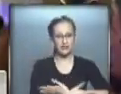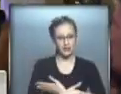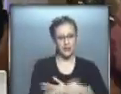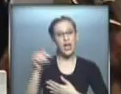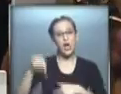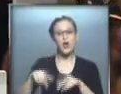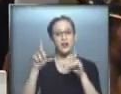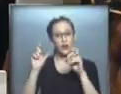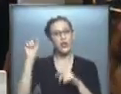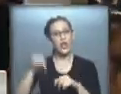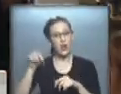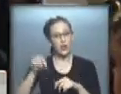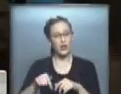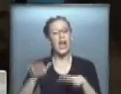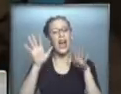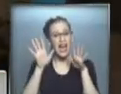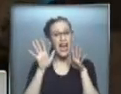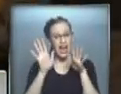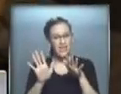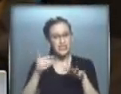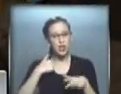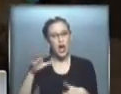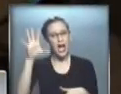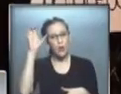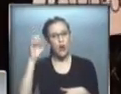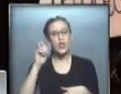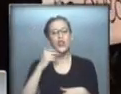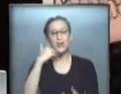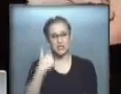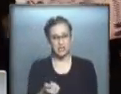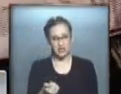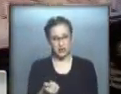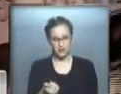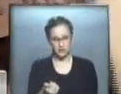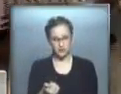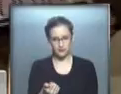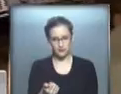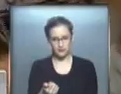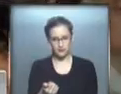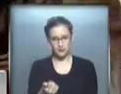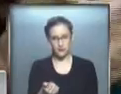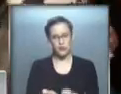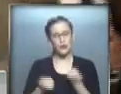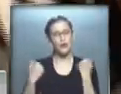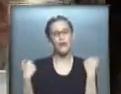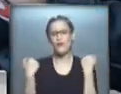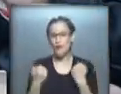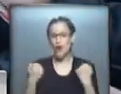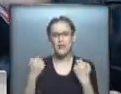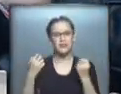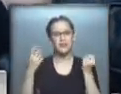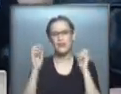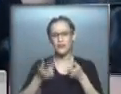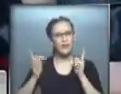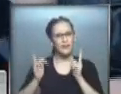está la de ahora así yo me voy a acordar de mi hija y yo no voy a perder la fuerza no la voy a